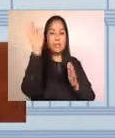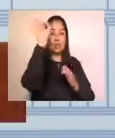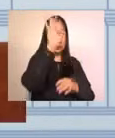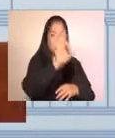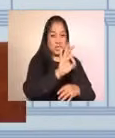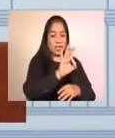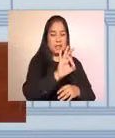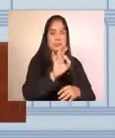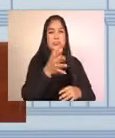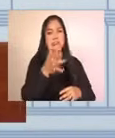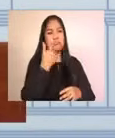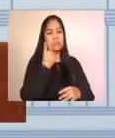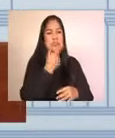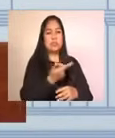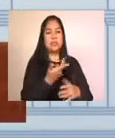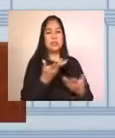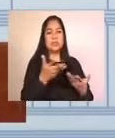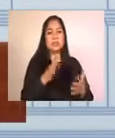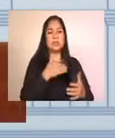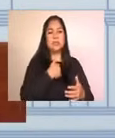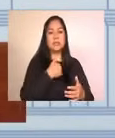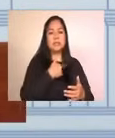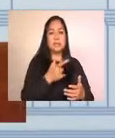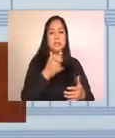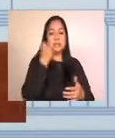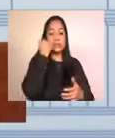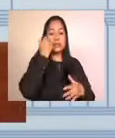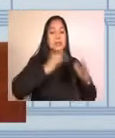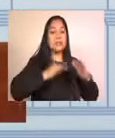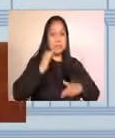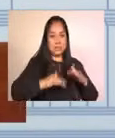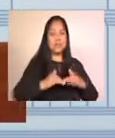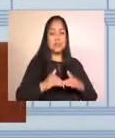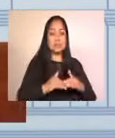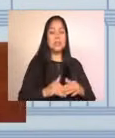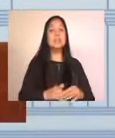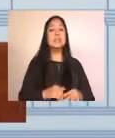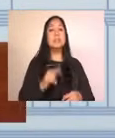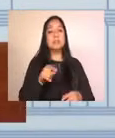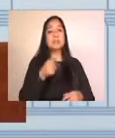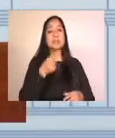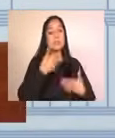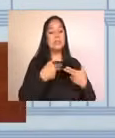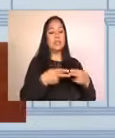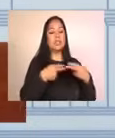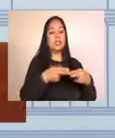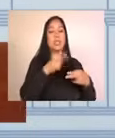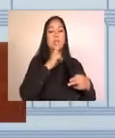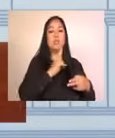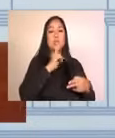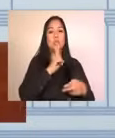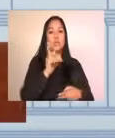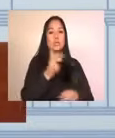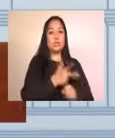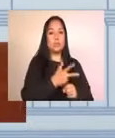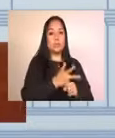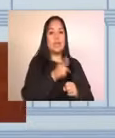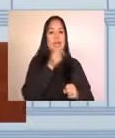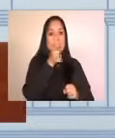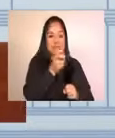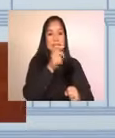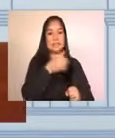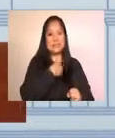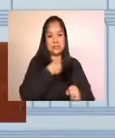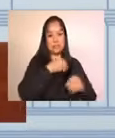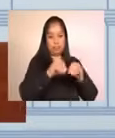que están en el área de Izabal, entre la frontera entre Honduras y Guatemala. Ahí están las parrillas de